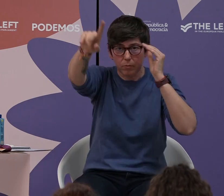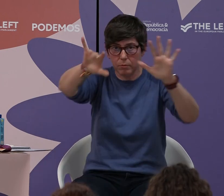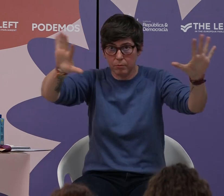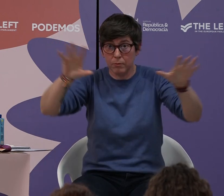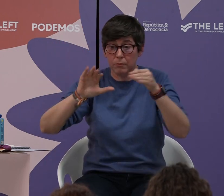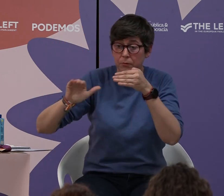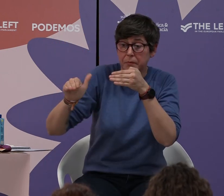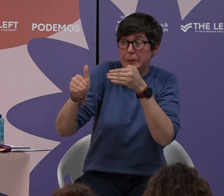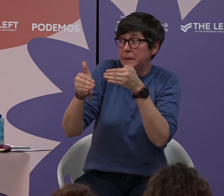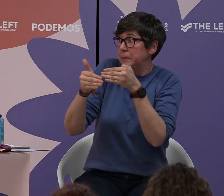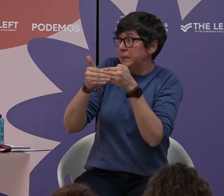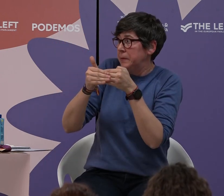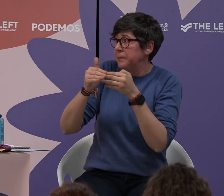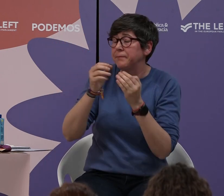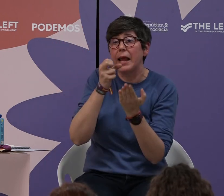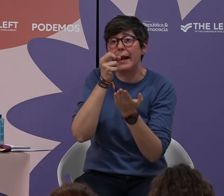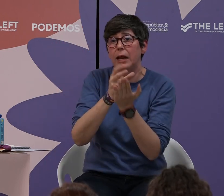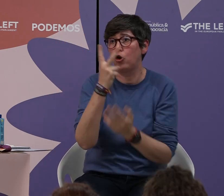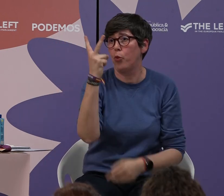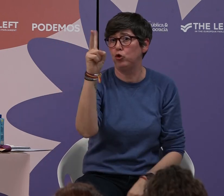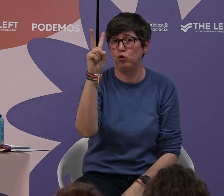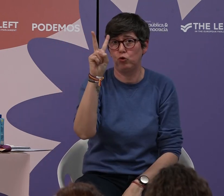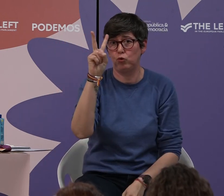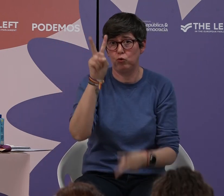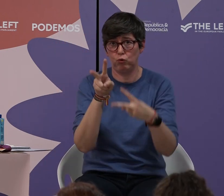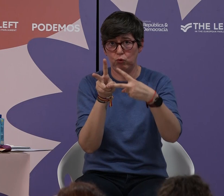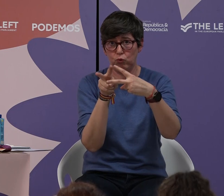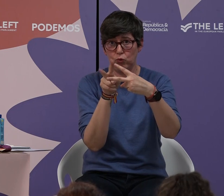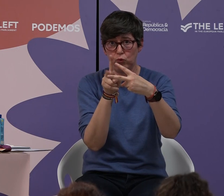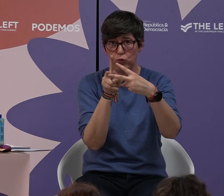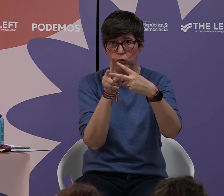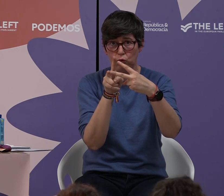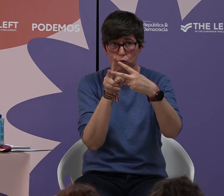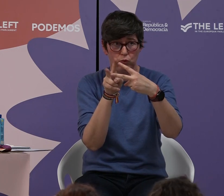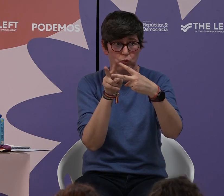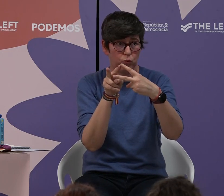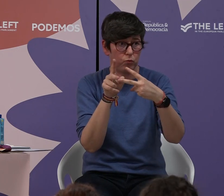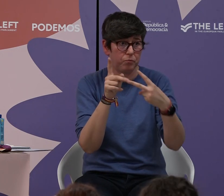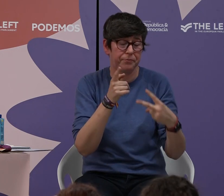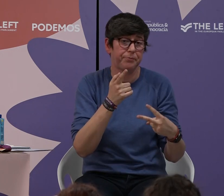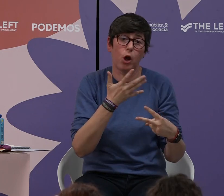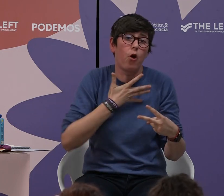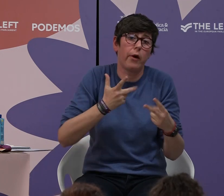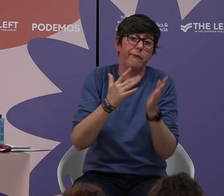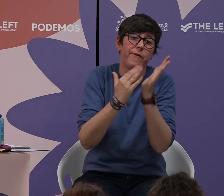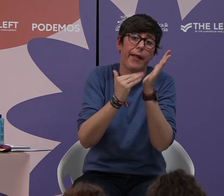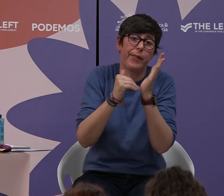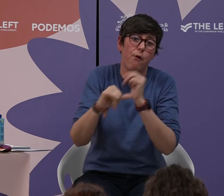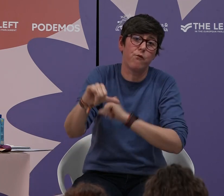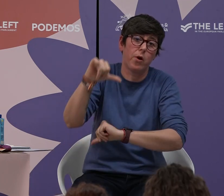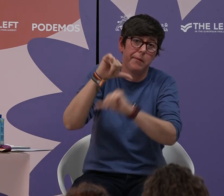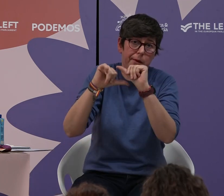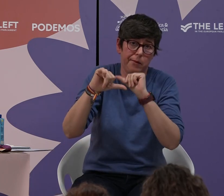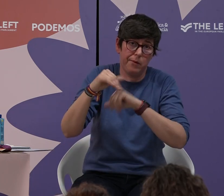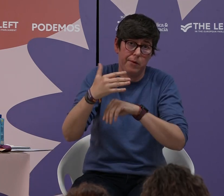escuchar y llevar nuestra reivindicaciones nada para para cerrar comentaros dos cositas simplemente